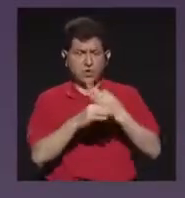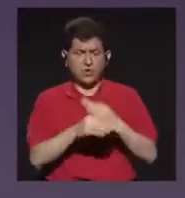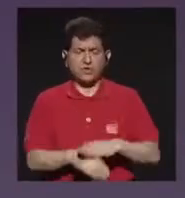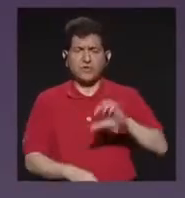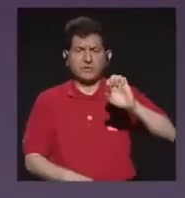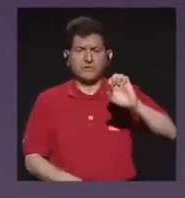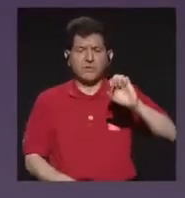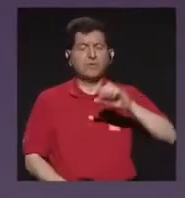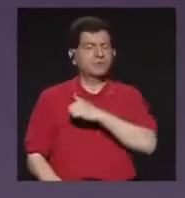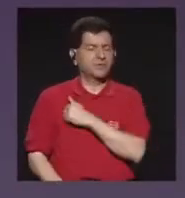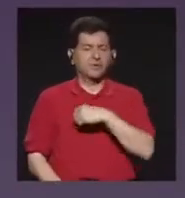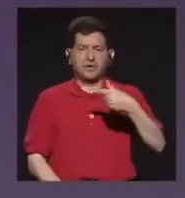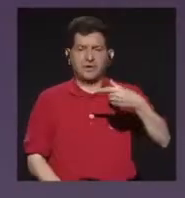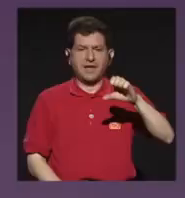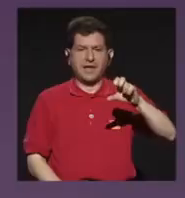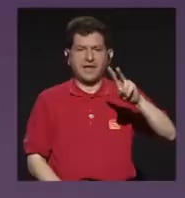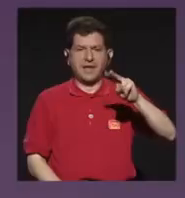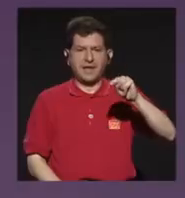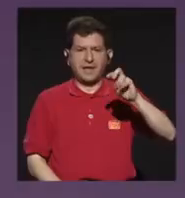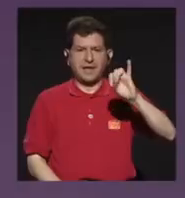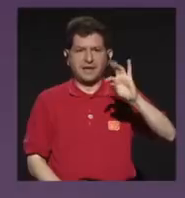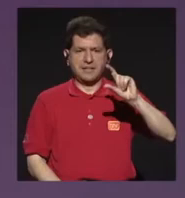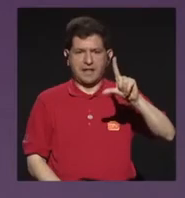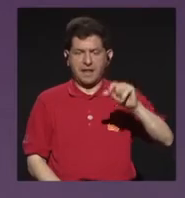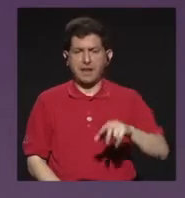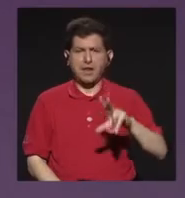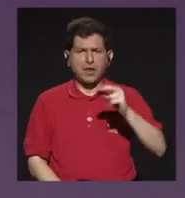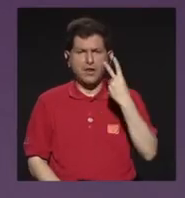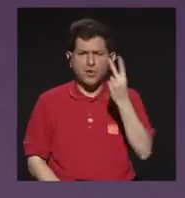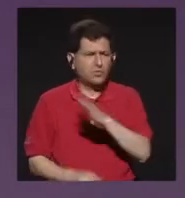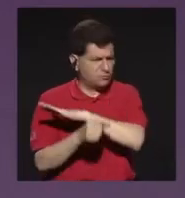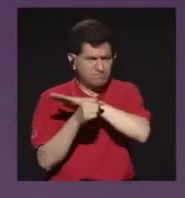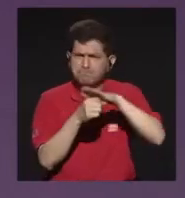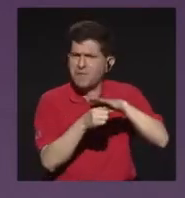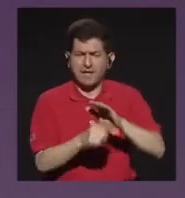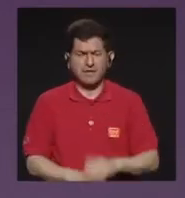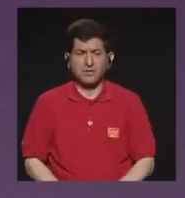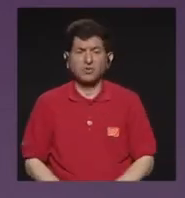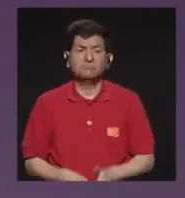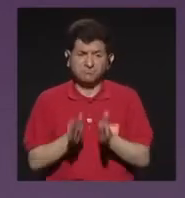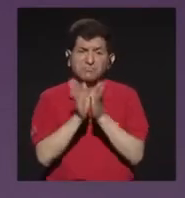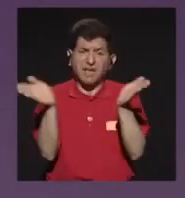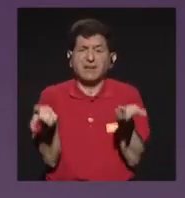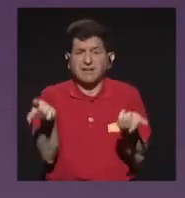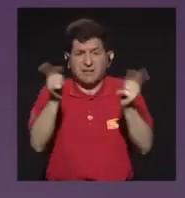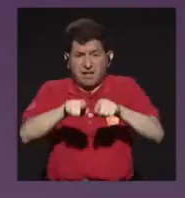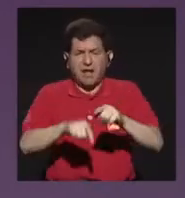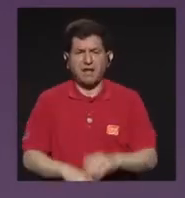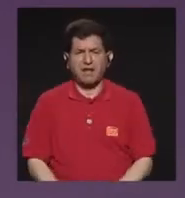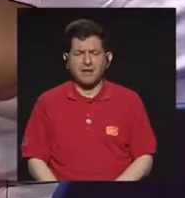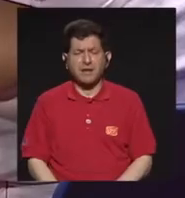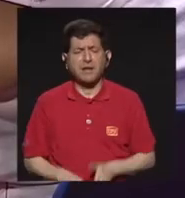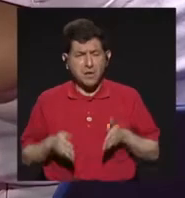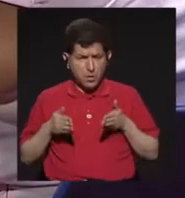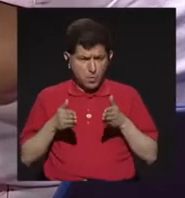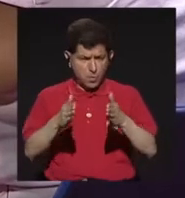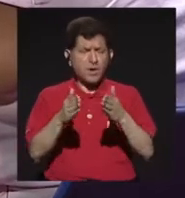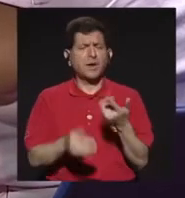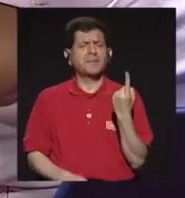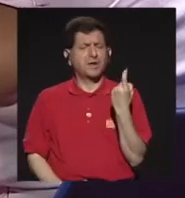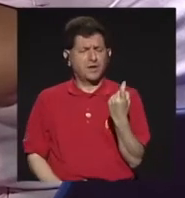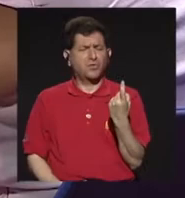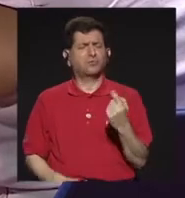genital, no se ve como una sexualidad integral, como es en realidad en general. Entonces creo que hay mucho camino por